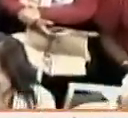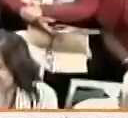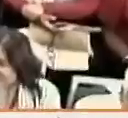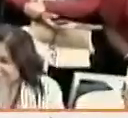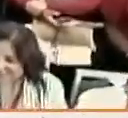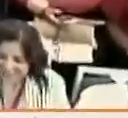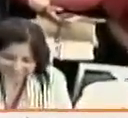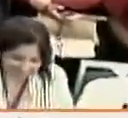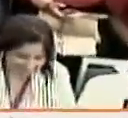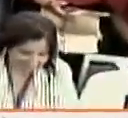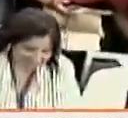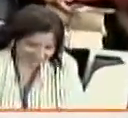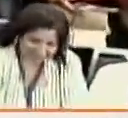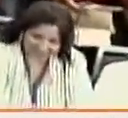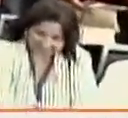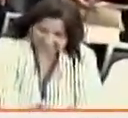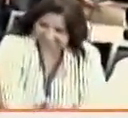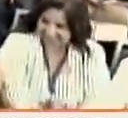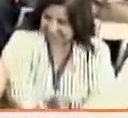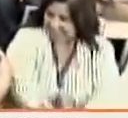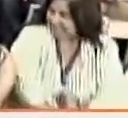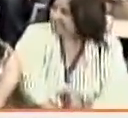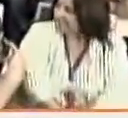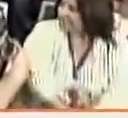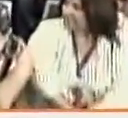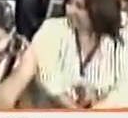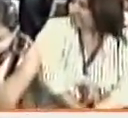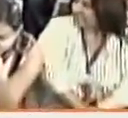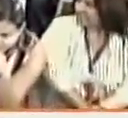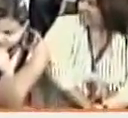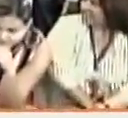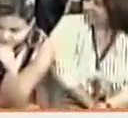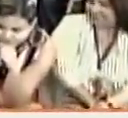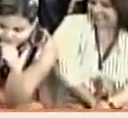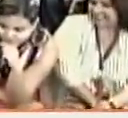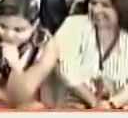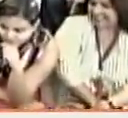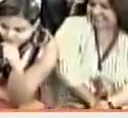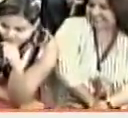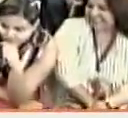Pareciera como que fuera saboteo. ¿Ah?